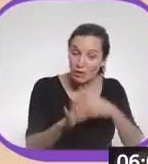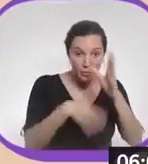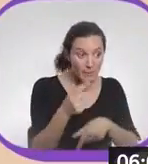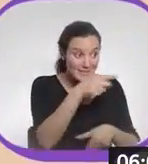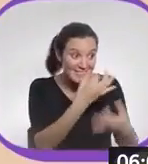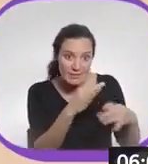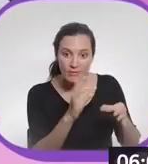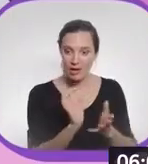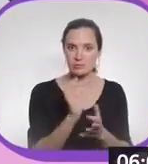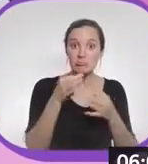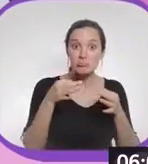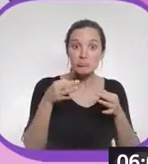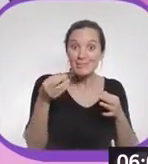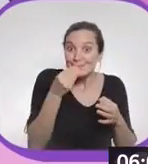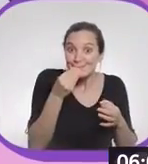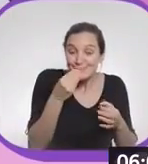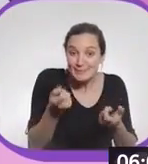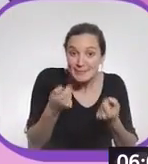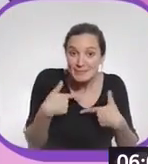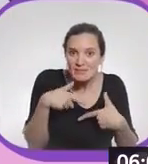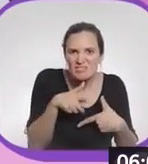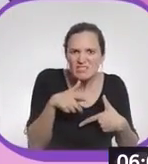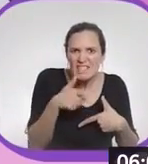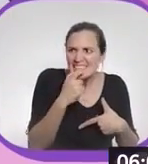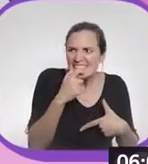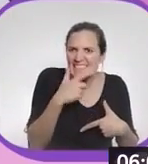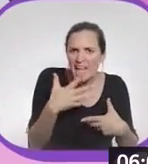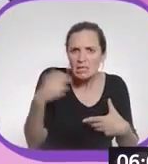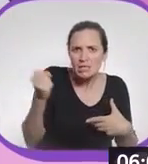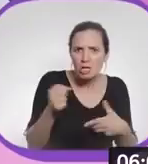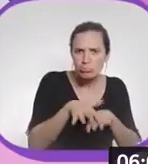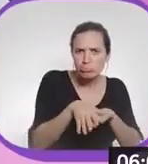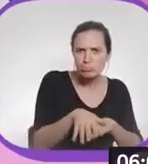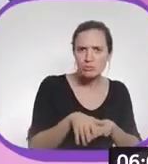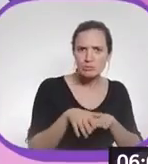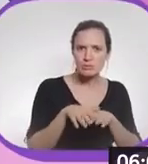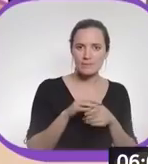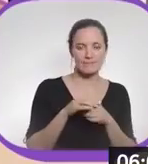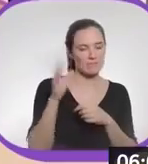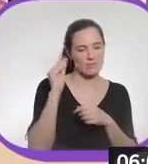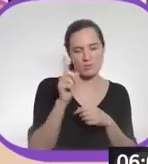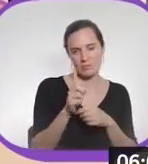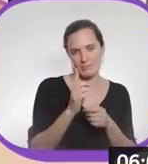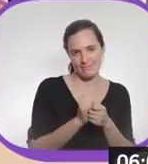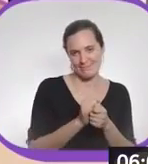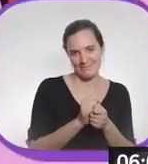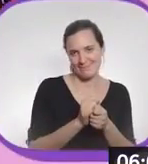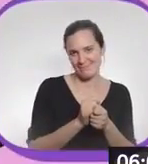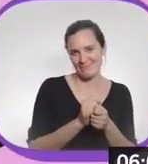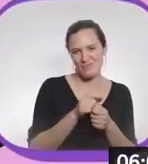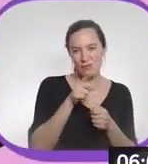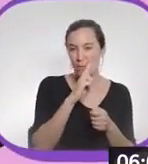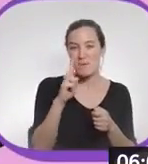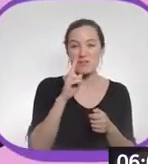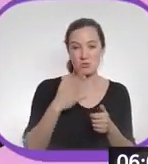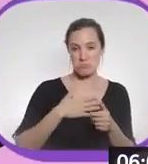que puedas librarte de Vicky! ¿En serio? ¿Y podrían darme un bocadillo? ¡Ella me quitó la bolsa de galletas de pececitos! ¡Yum, yum! ¡No lo escuches, Fub!